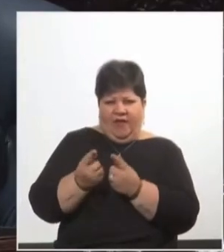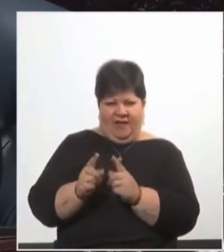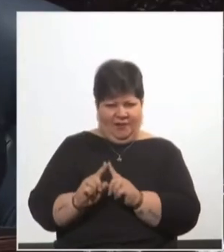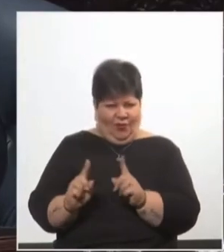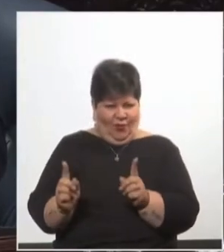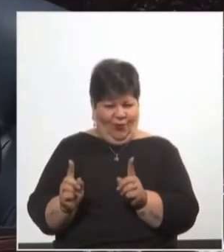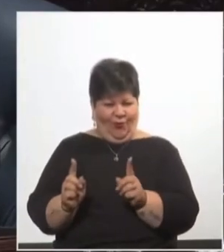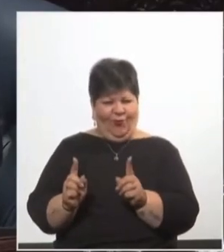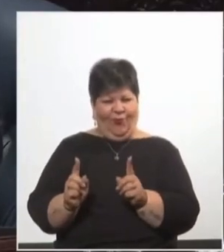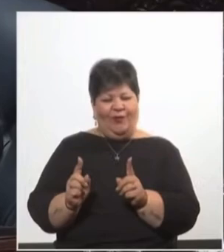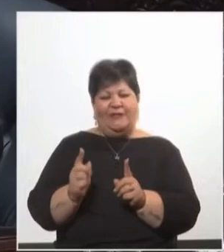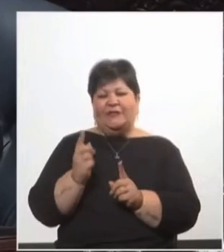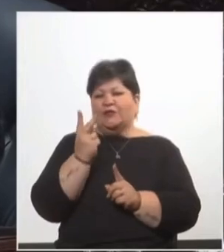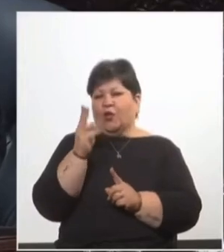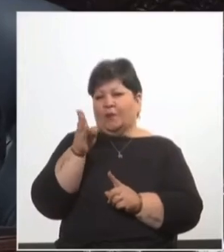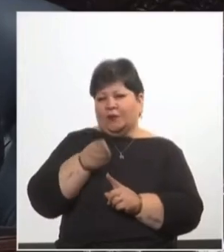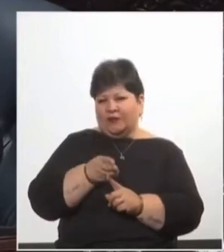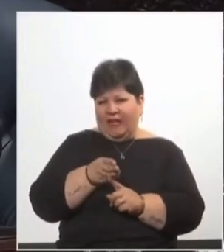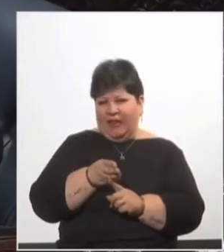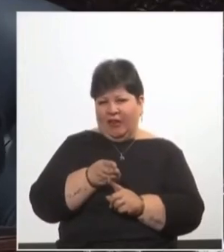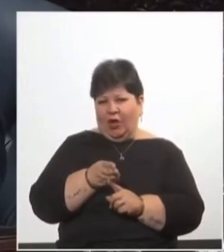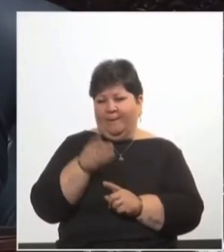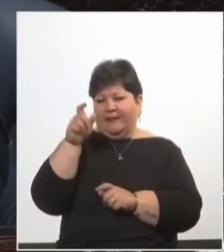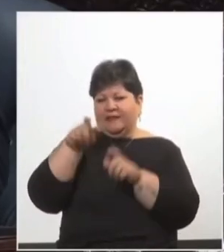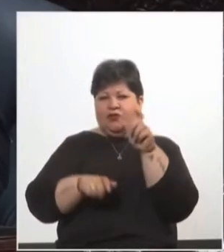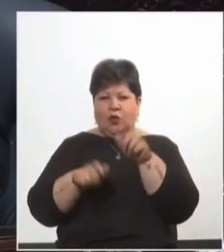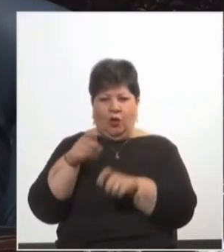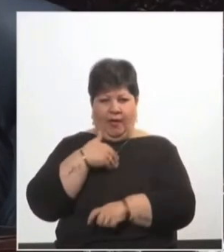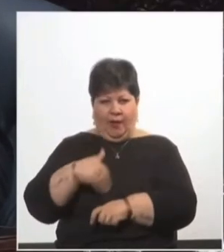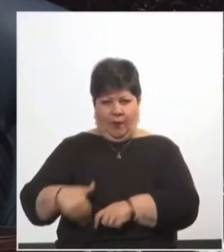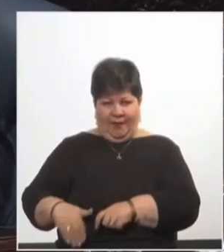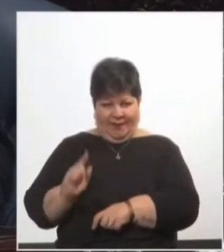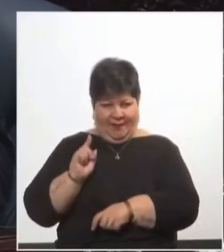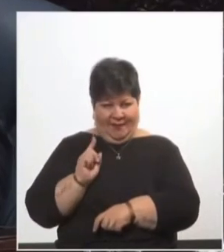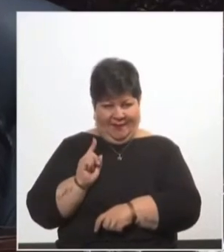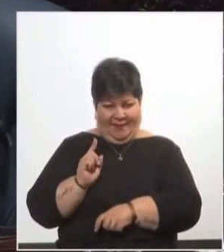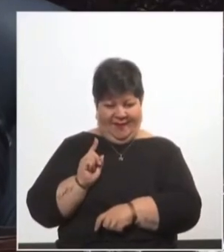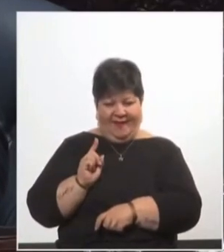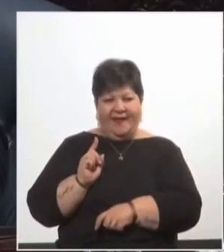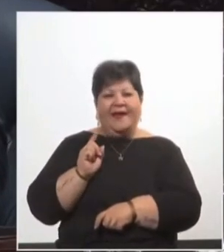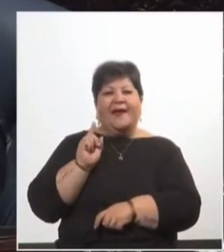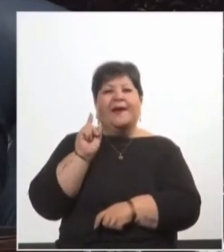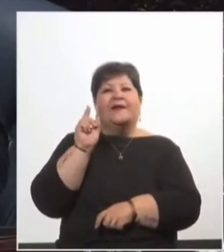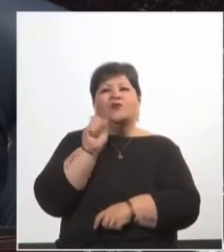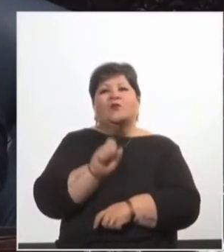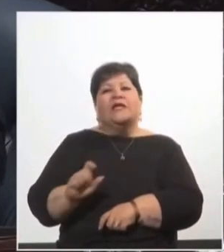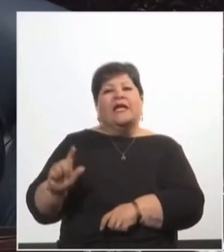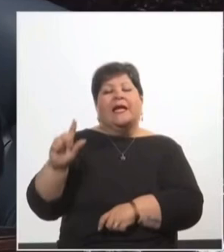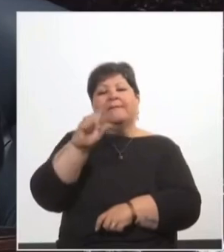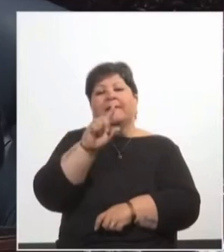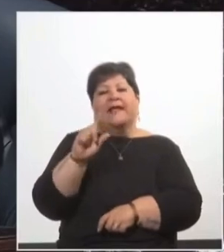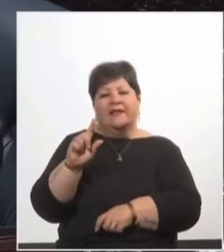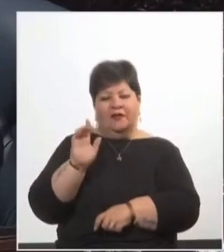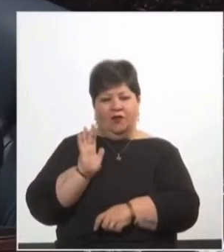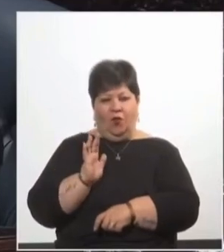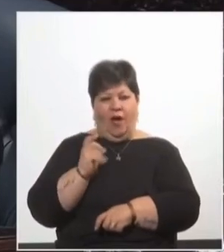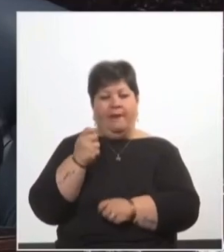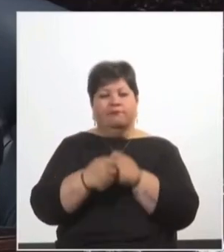puntos le pertenecen a las personas. De alguna manera es un incremento adicional del